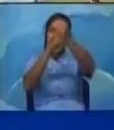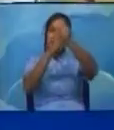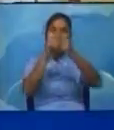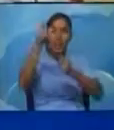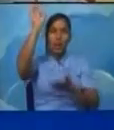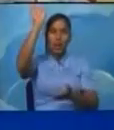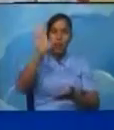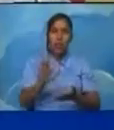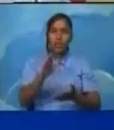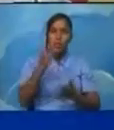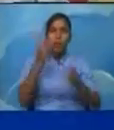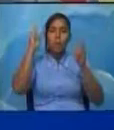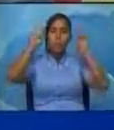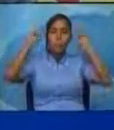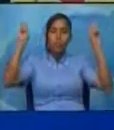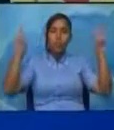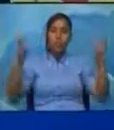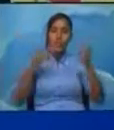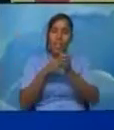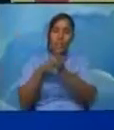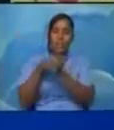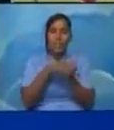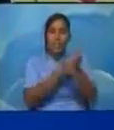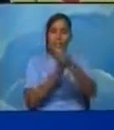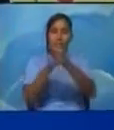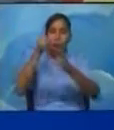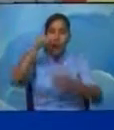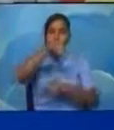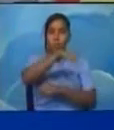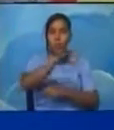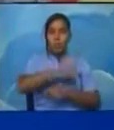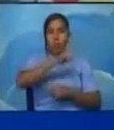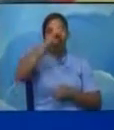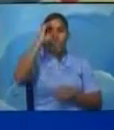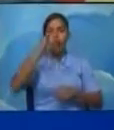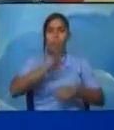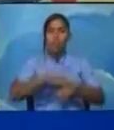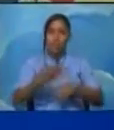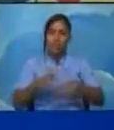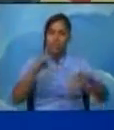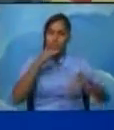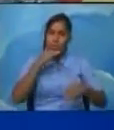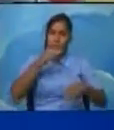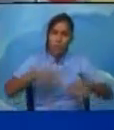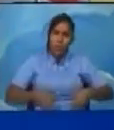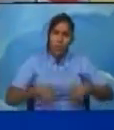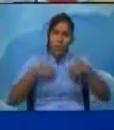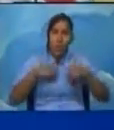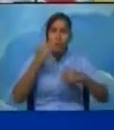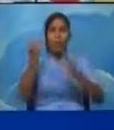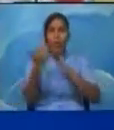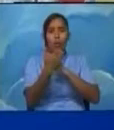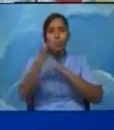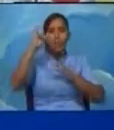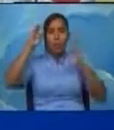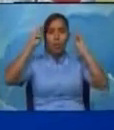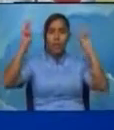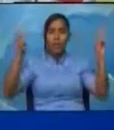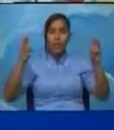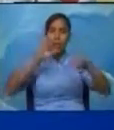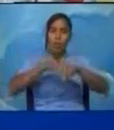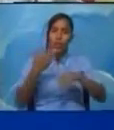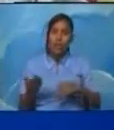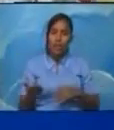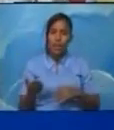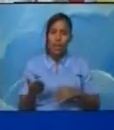el pastor, Moisés era el conductor del pueblo. ¿Por qué se puso bravo Jehová contra Moisés? ¿Por qué se